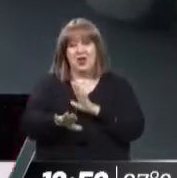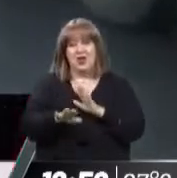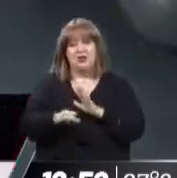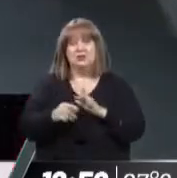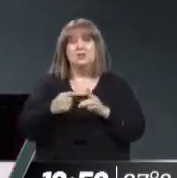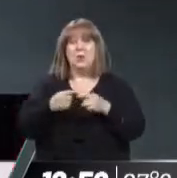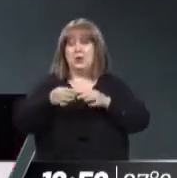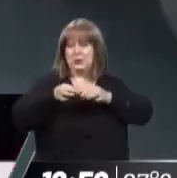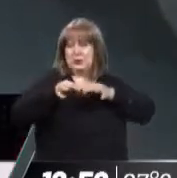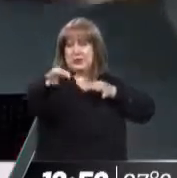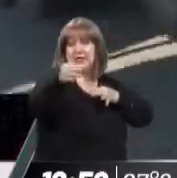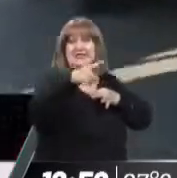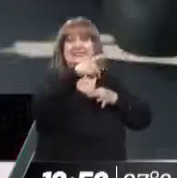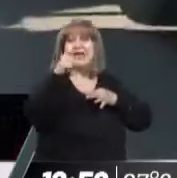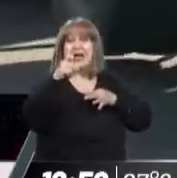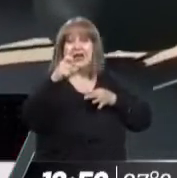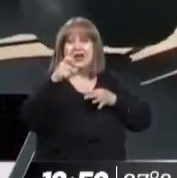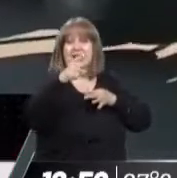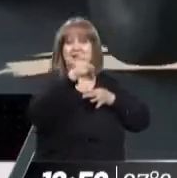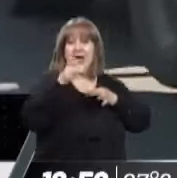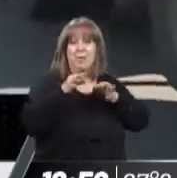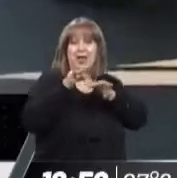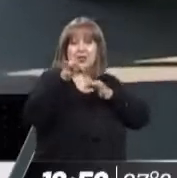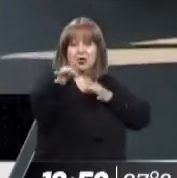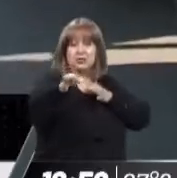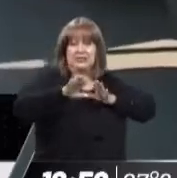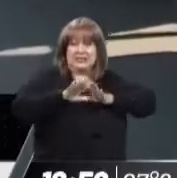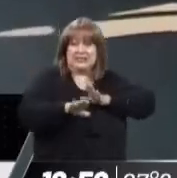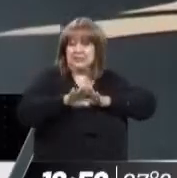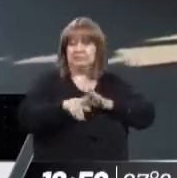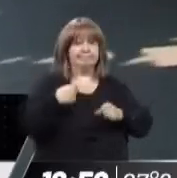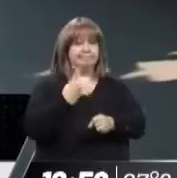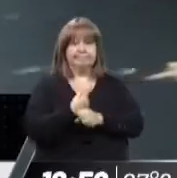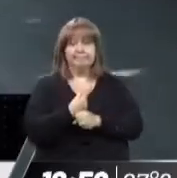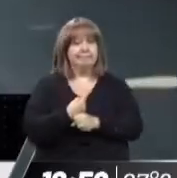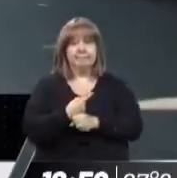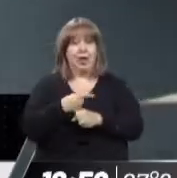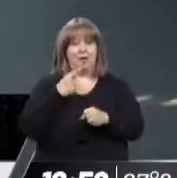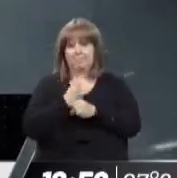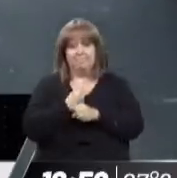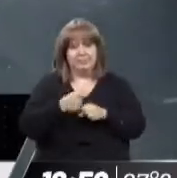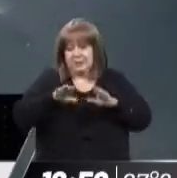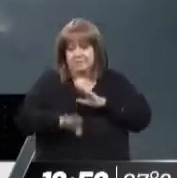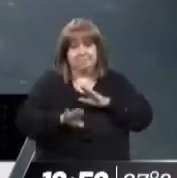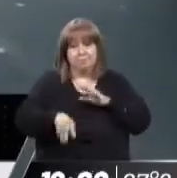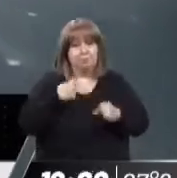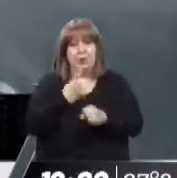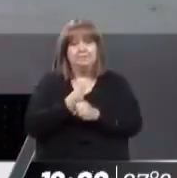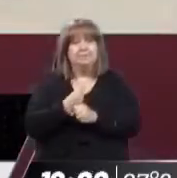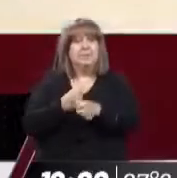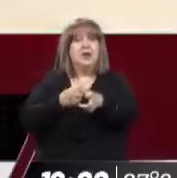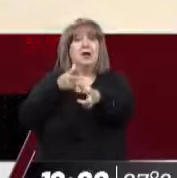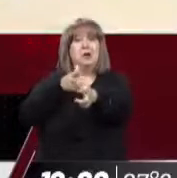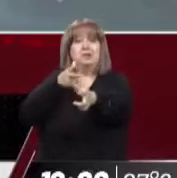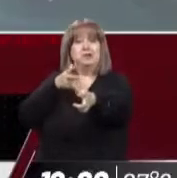metros frenar, y en realidad lo han frenado los otros autos porque, como dijo el chofer, se quedó sin frenos y se tuvo